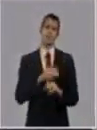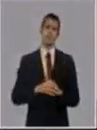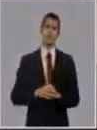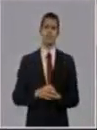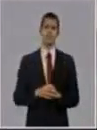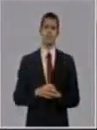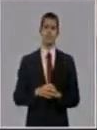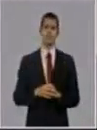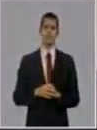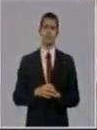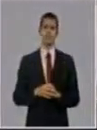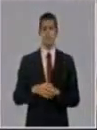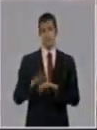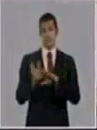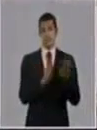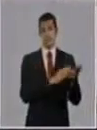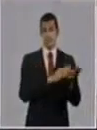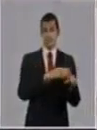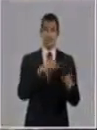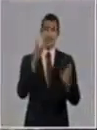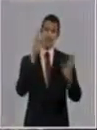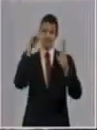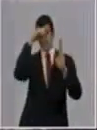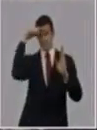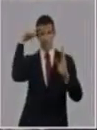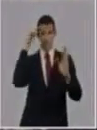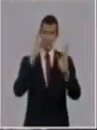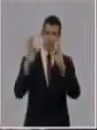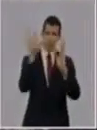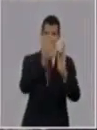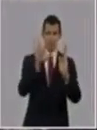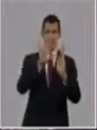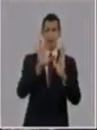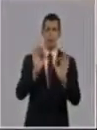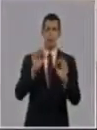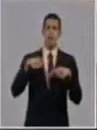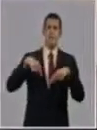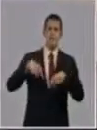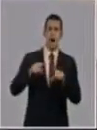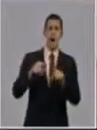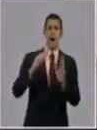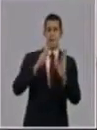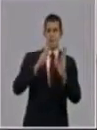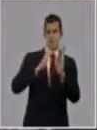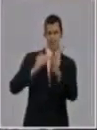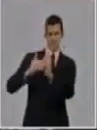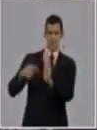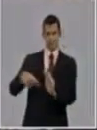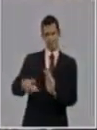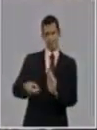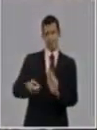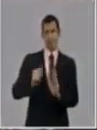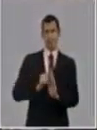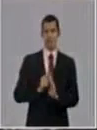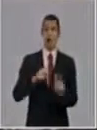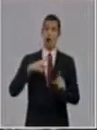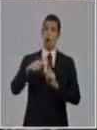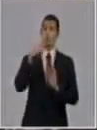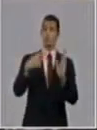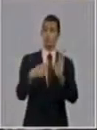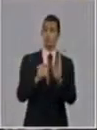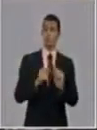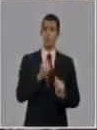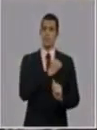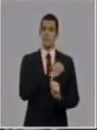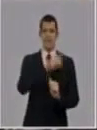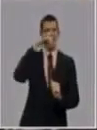y 02 en población pediátrica, porque también necesitamos cubrir la población pediátrica. Por ahí está la mentira de que si había problema con los